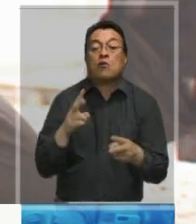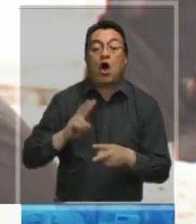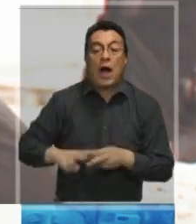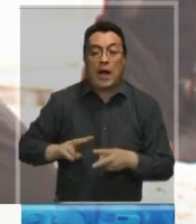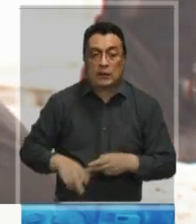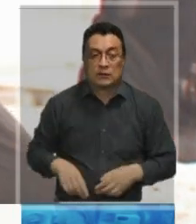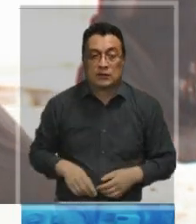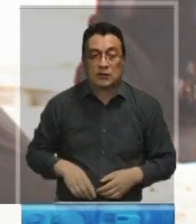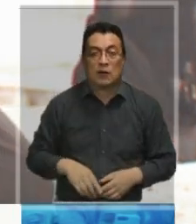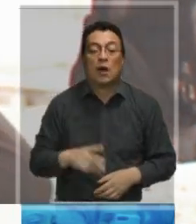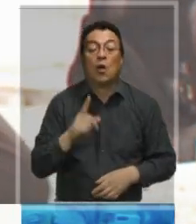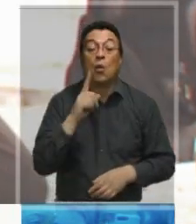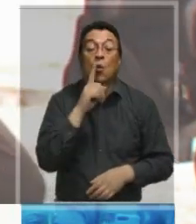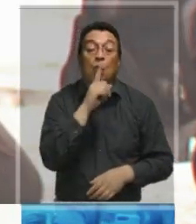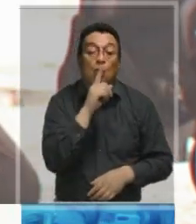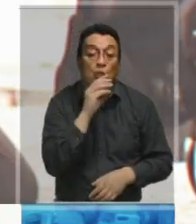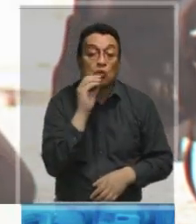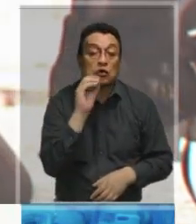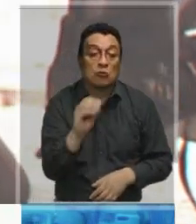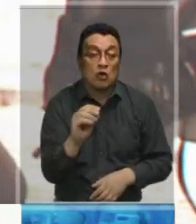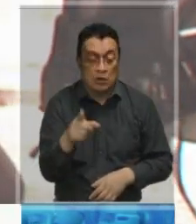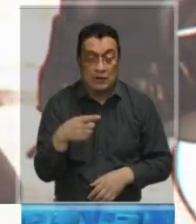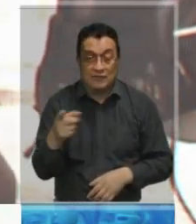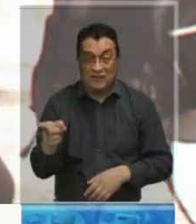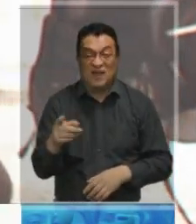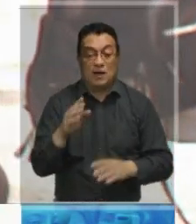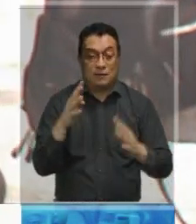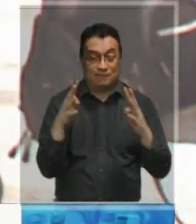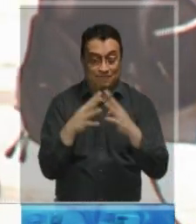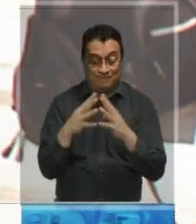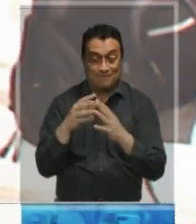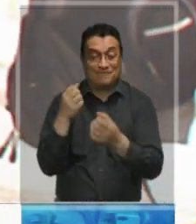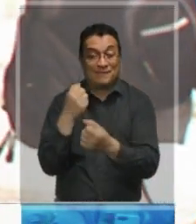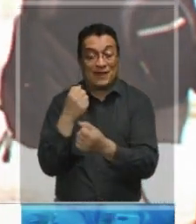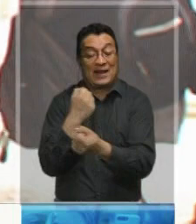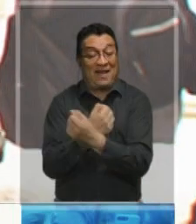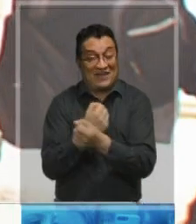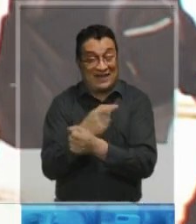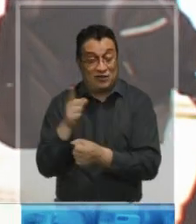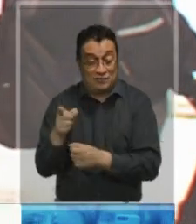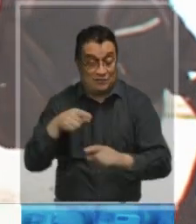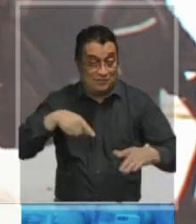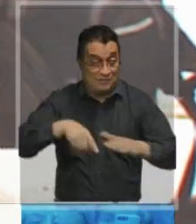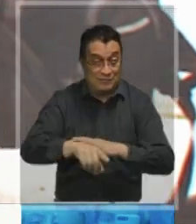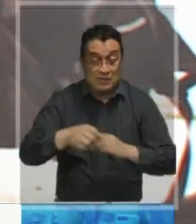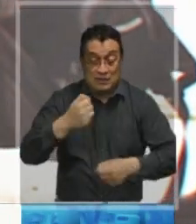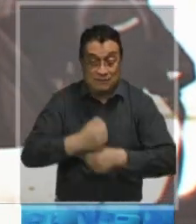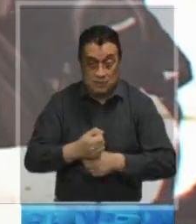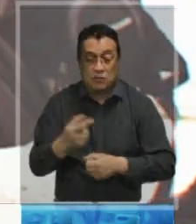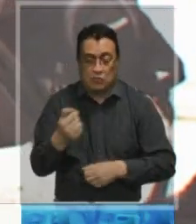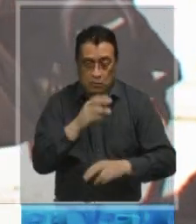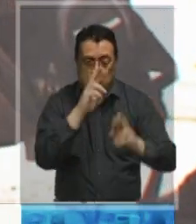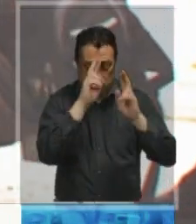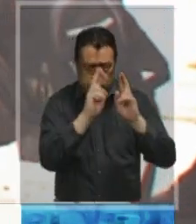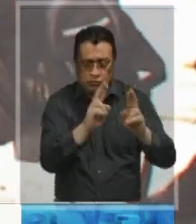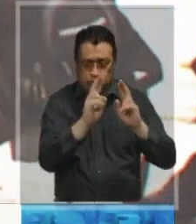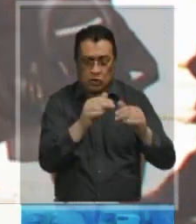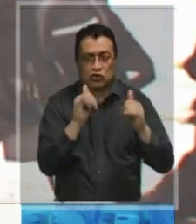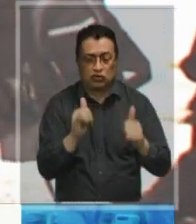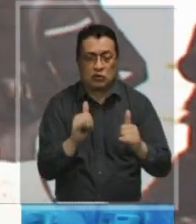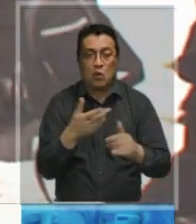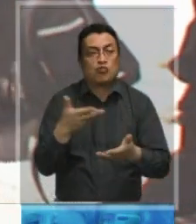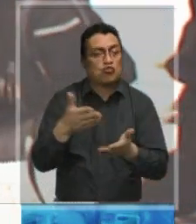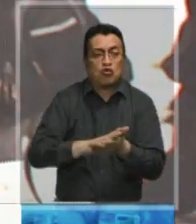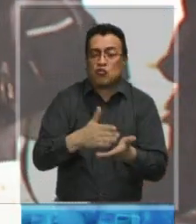Un punto final: la actuación de las fuerzas del orden ayer en Brasil es una actuación que es elogiable, en el sentido de que no